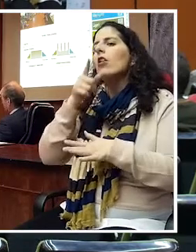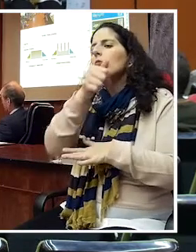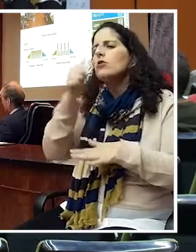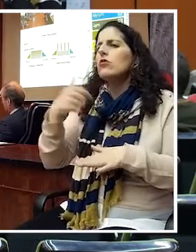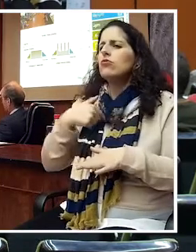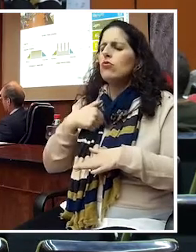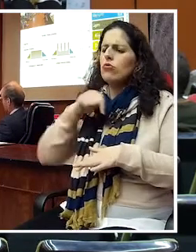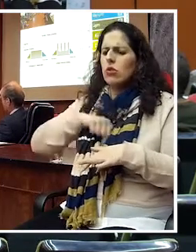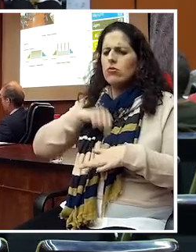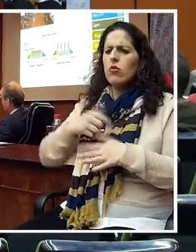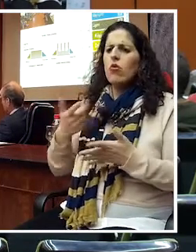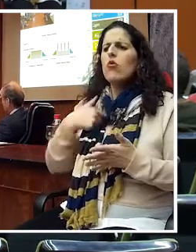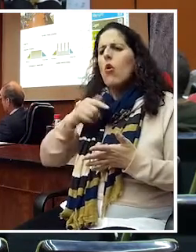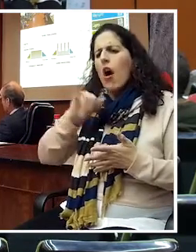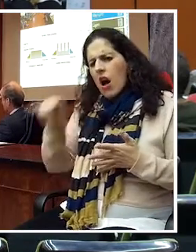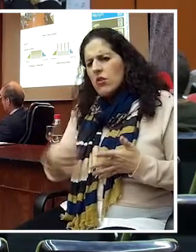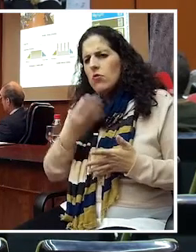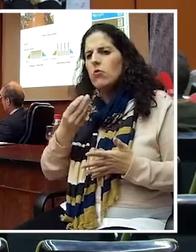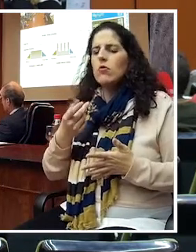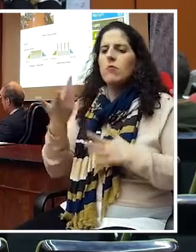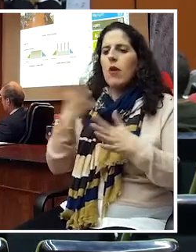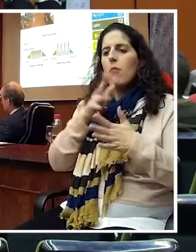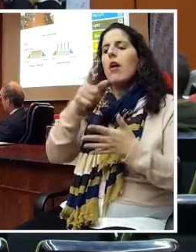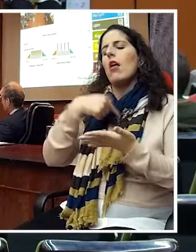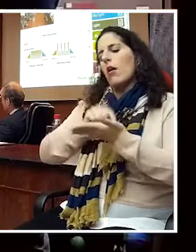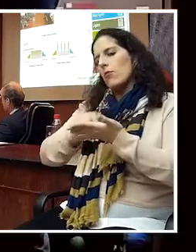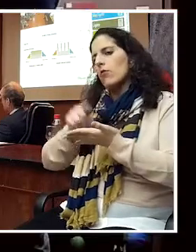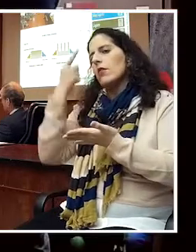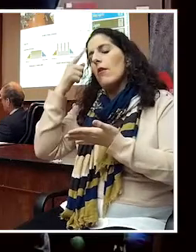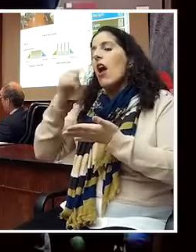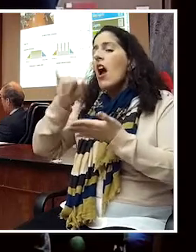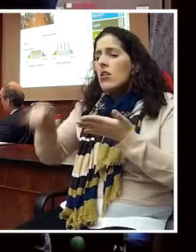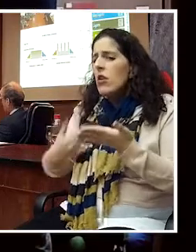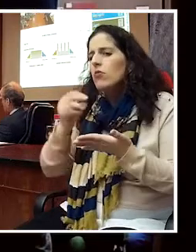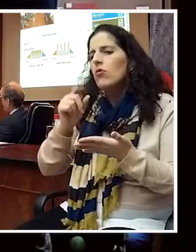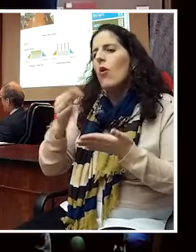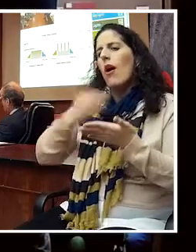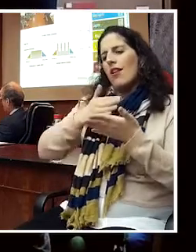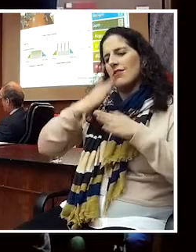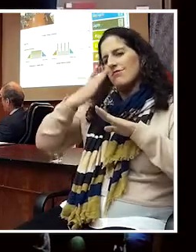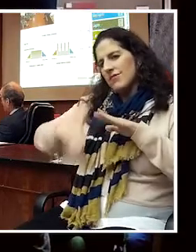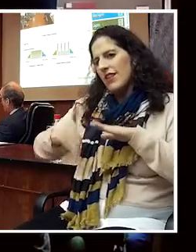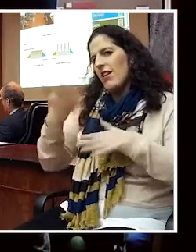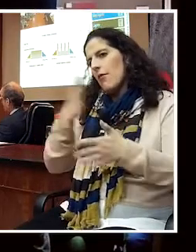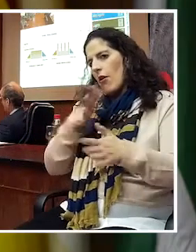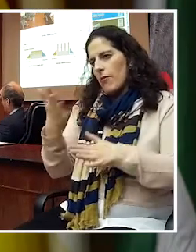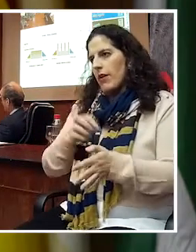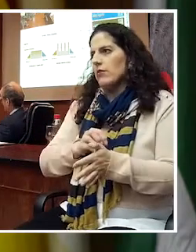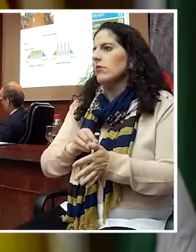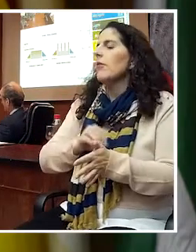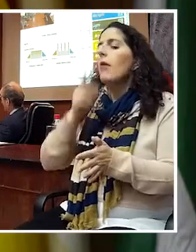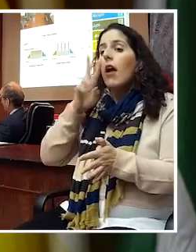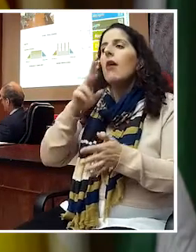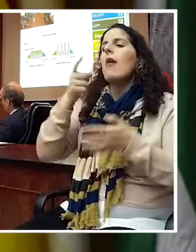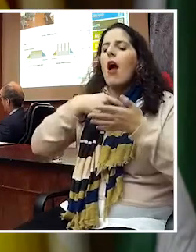dice el grado de cansancio que tiene, la forma de iniciar el trabajo, que corresponde con un 70% de la frecuencia cardíaca objetivo. Es un ejercicio